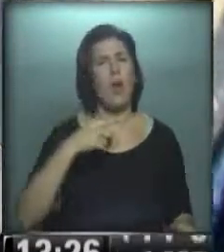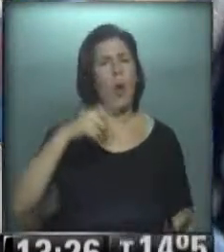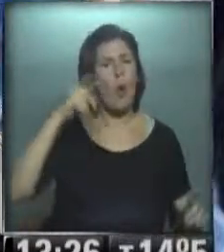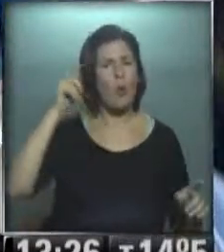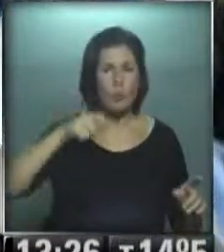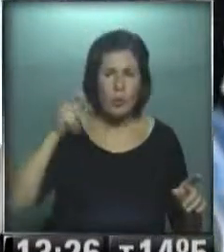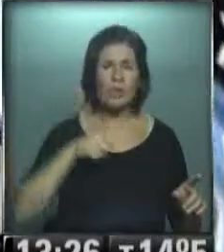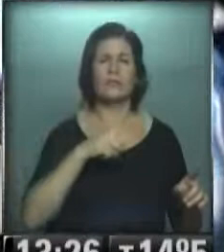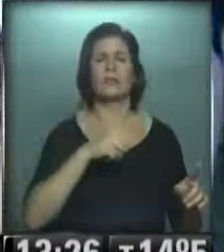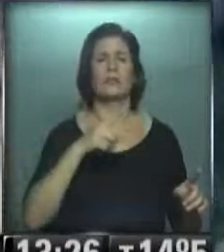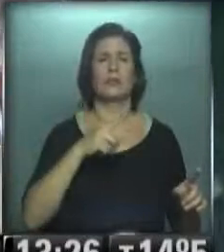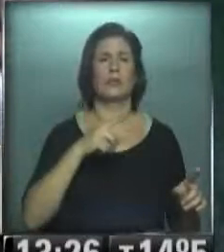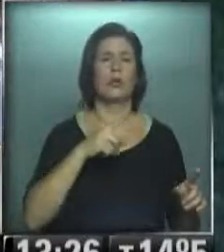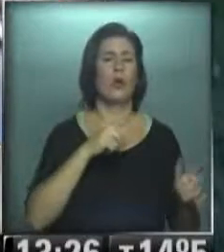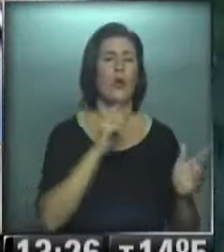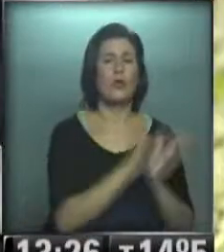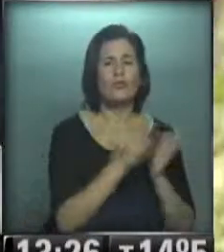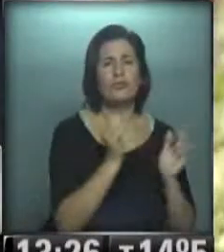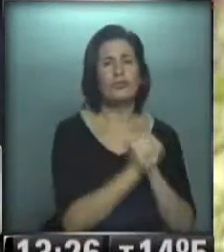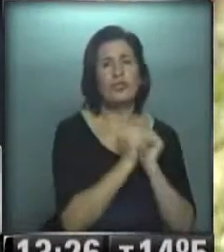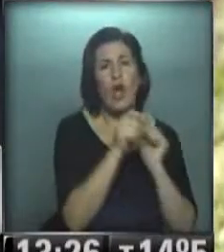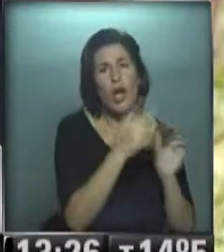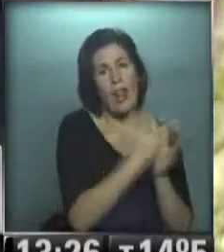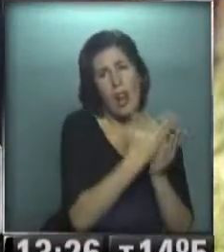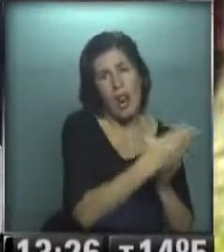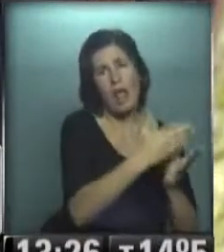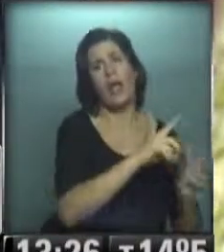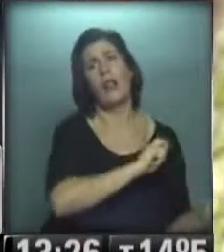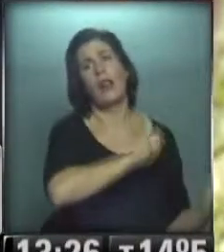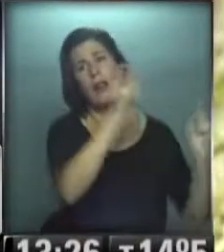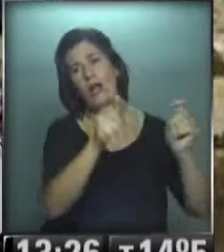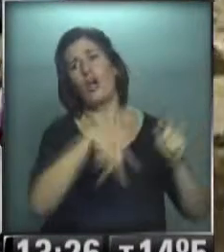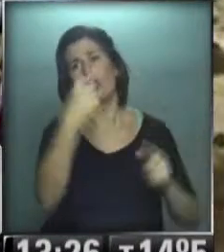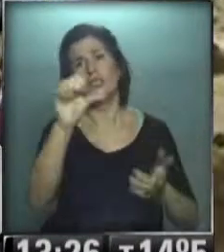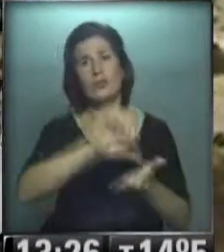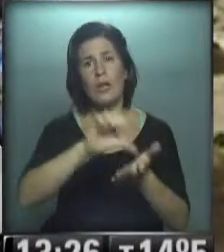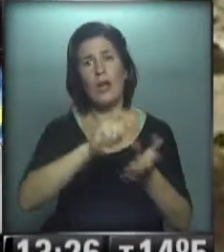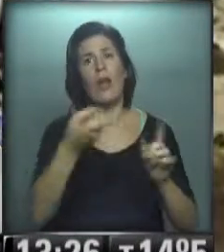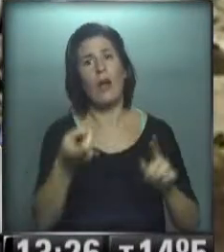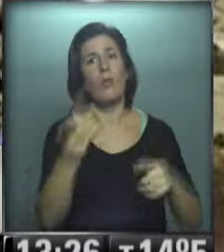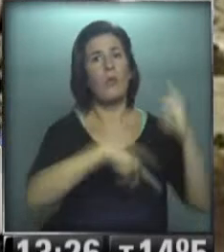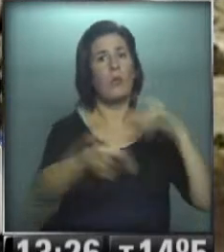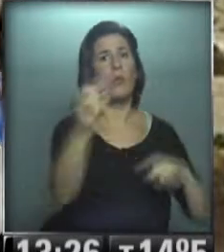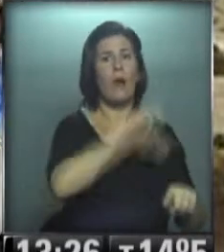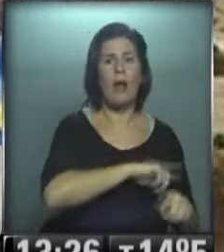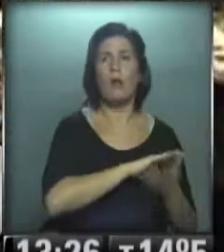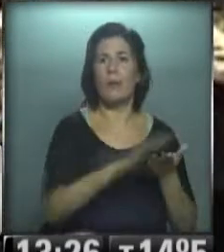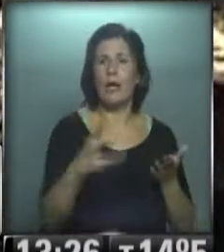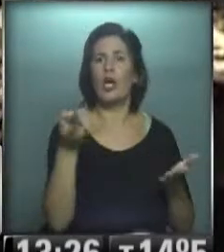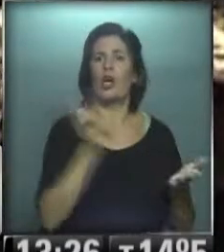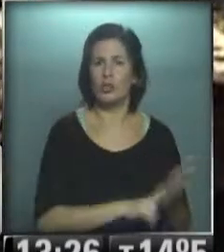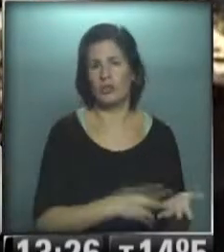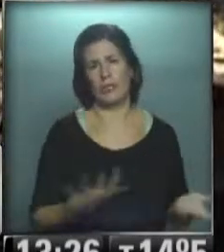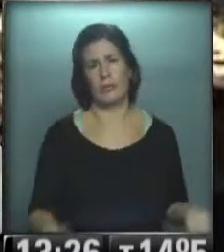la el legajo de una ciudad a otra ahora tiene que volver a realizarse prácticamente lo mismo esto estaba en la cámara de